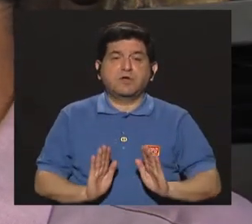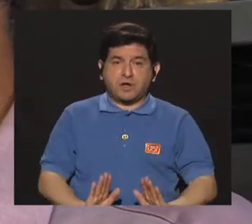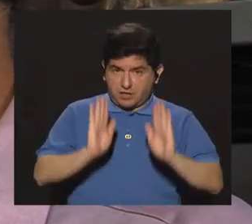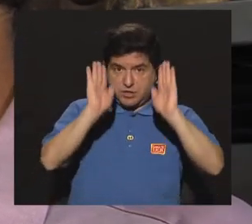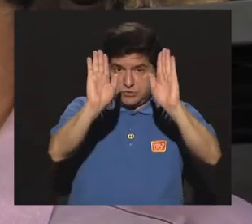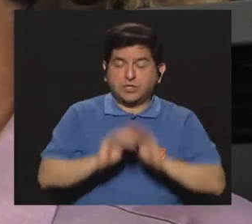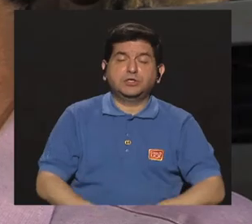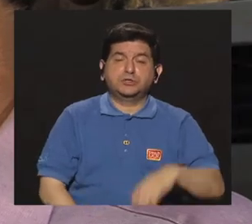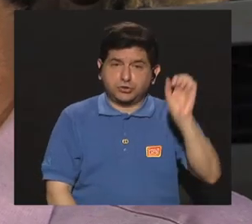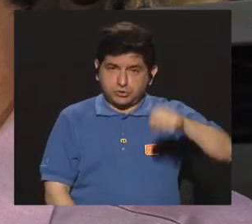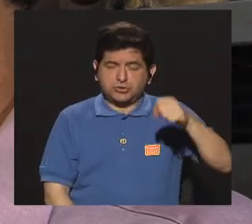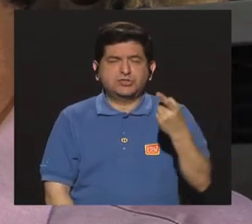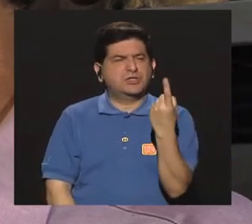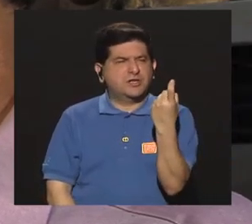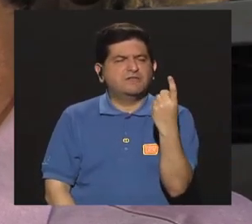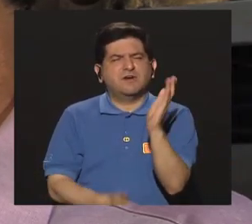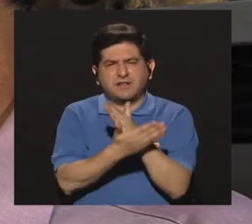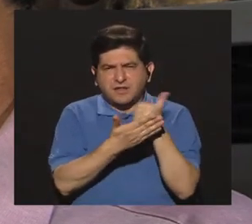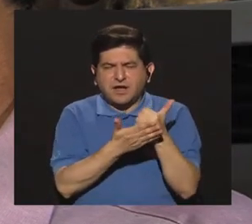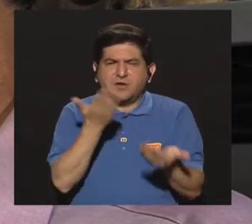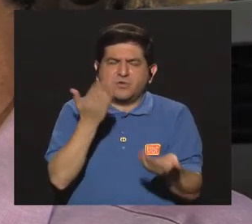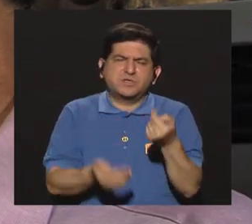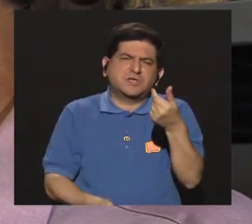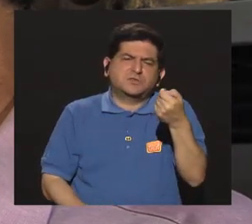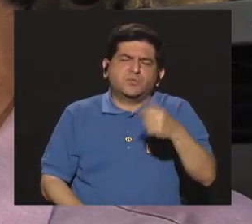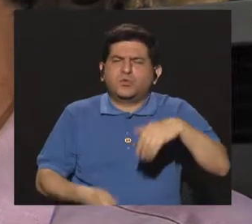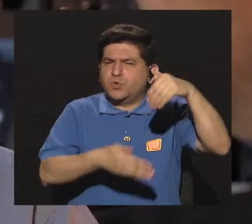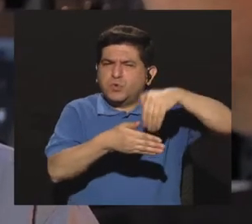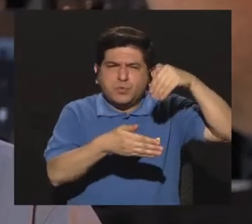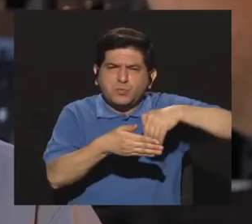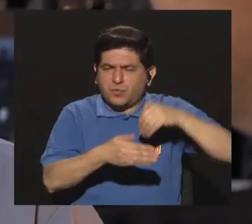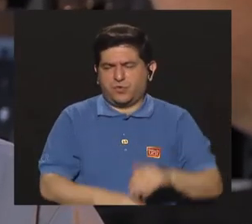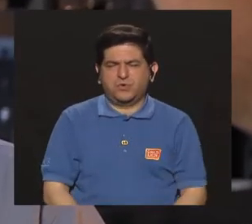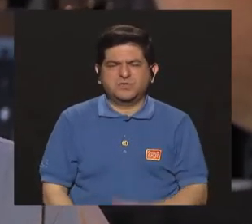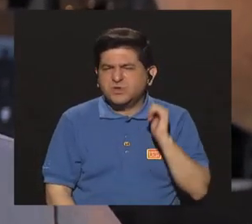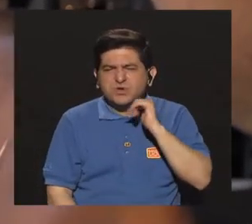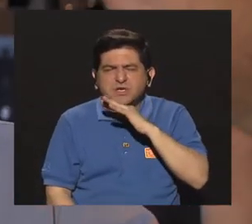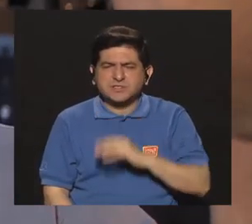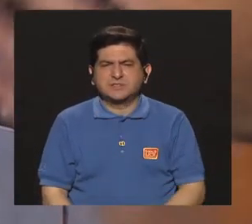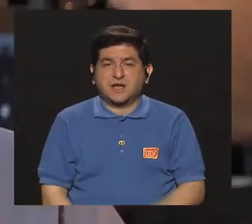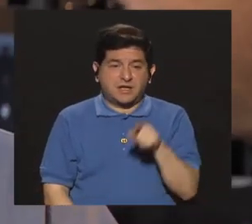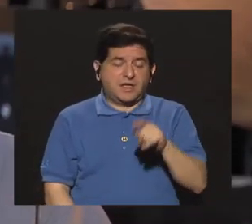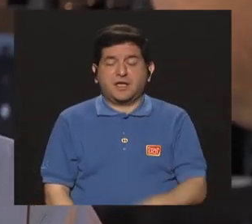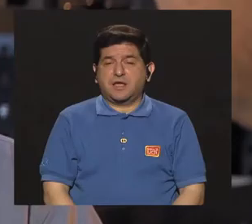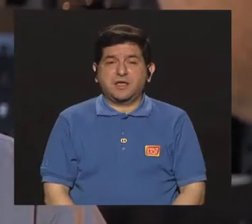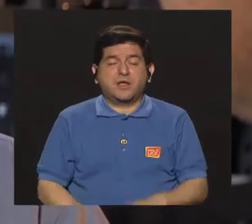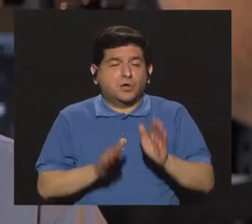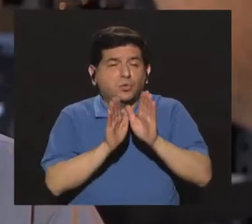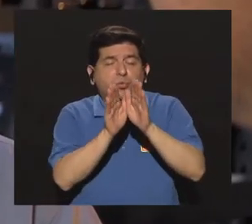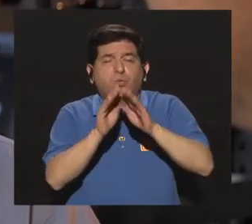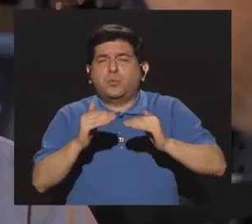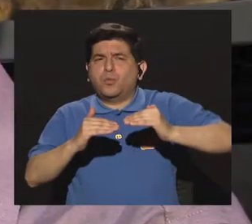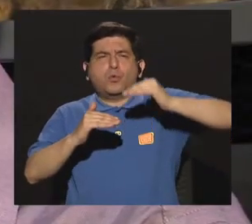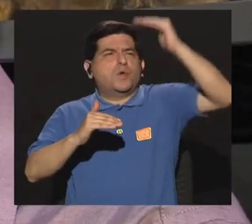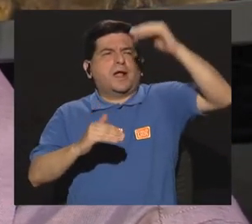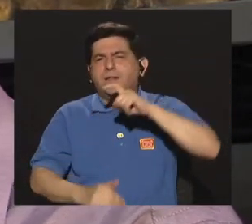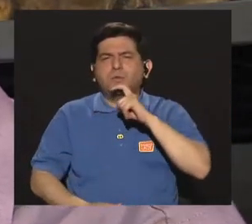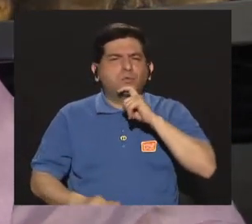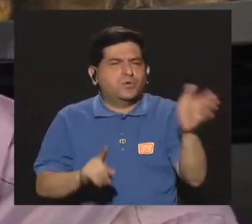colección la colección nos faltan algunas especies que hay muy pocos registros son especies raras vuelan altos son difíciles de capturar